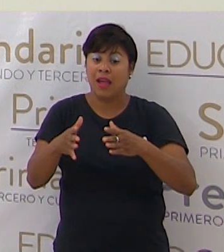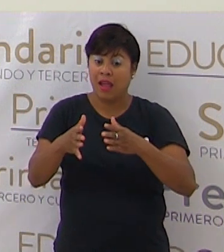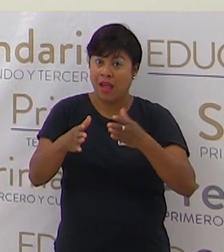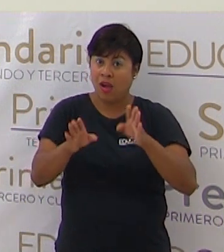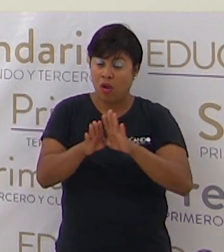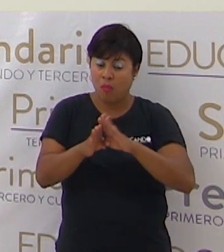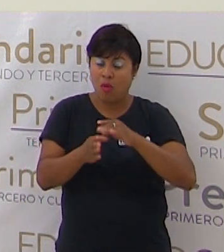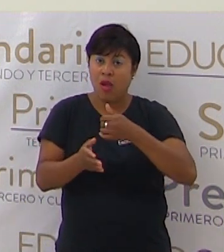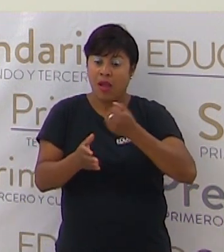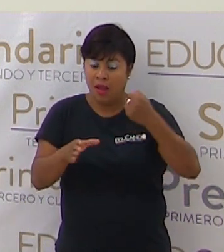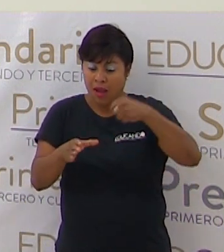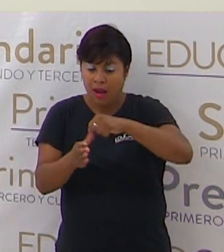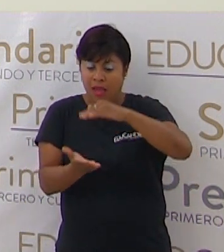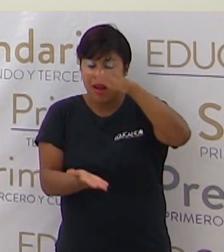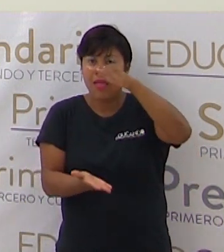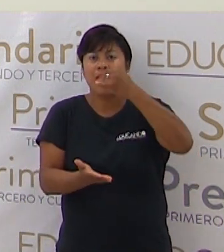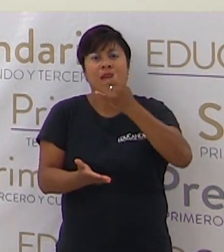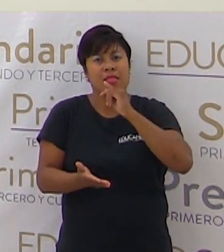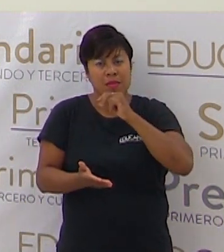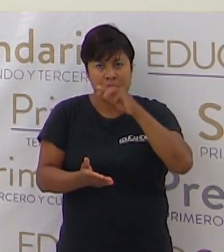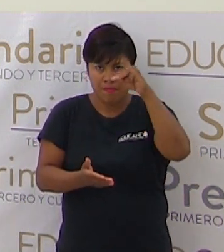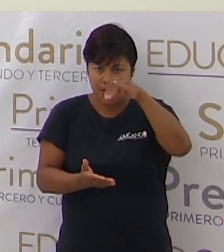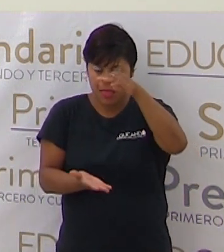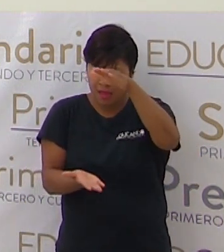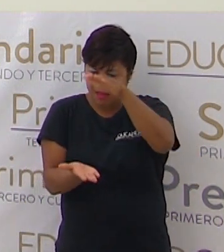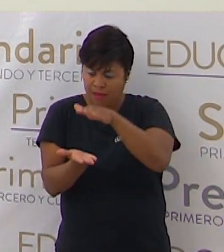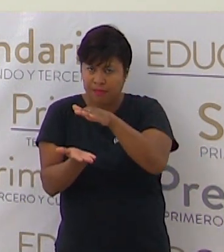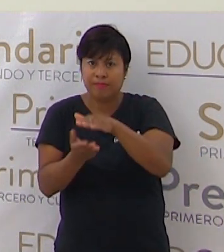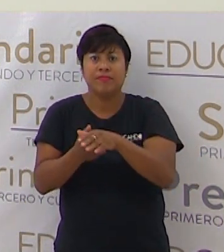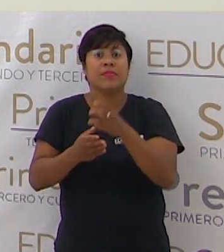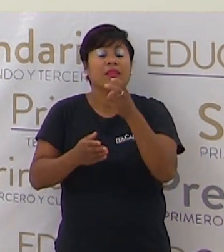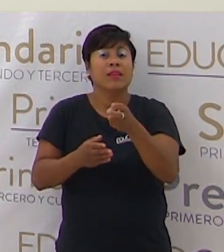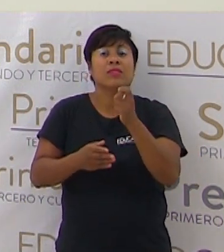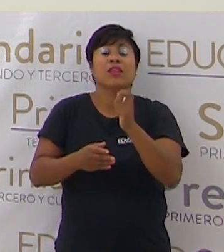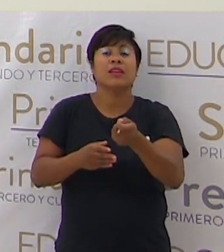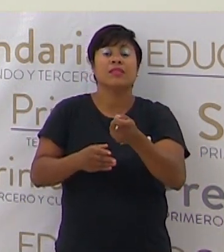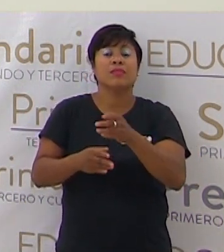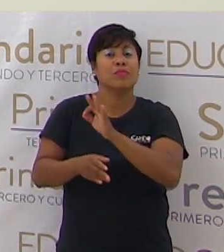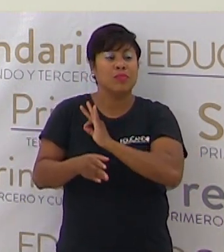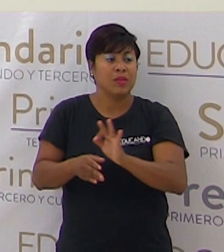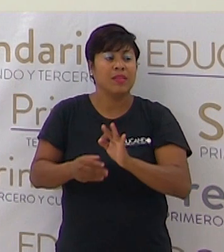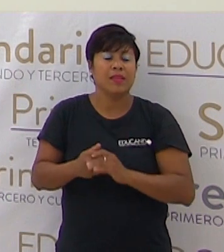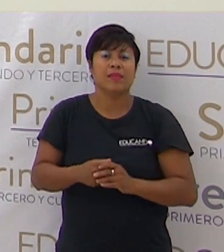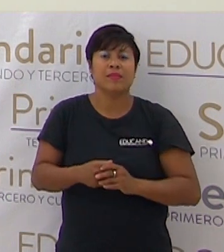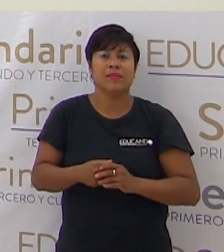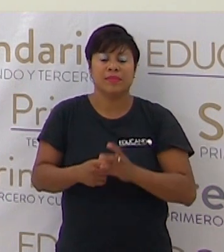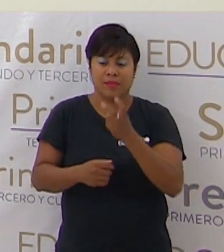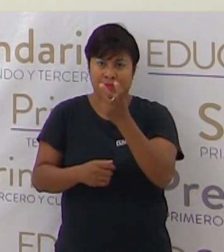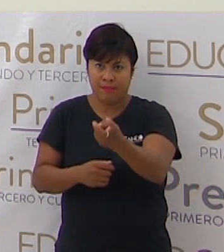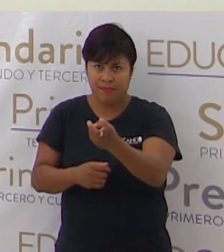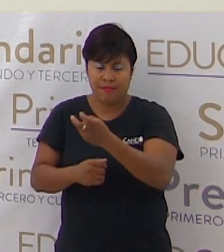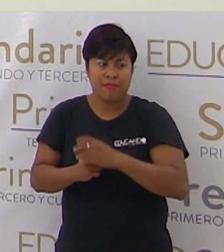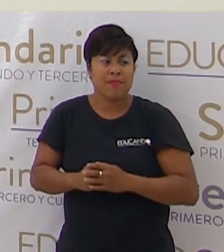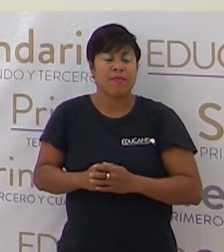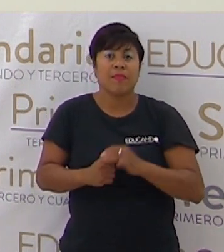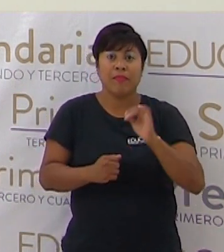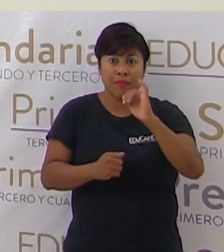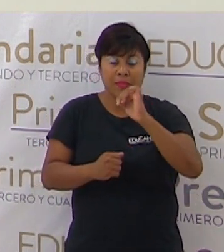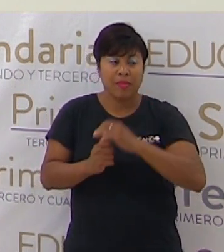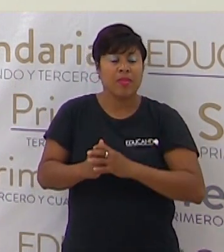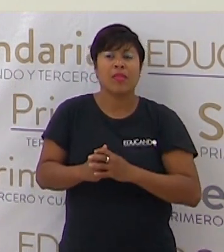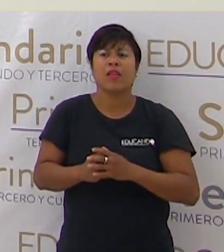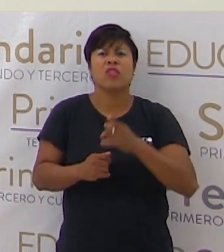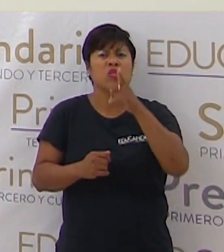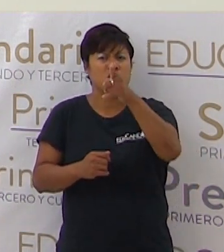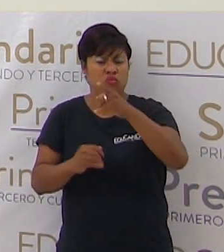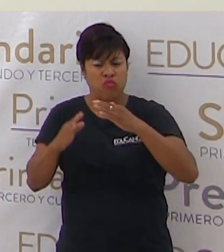la mediana. Y serían o quedarían de esta manera, ¿sí?